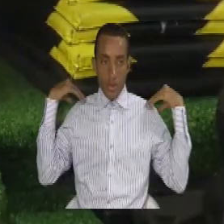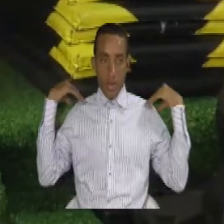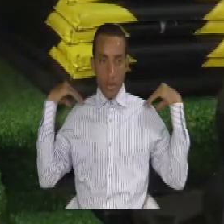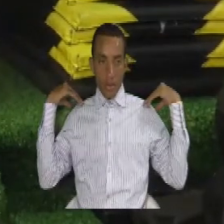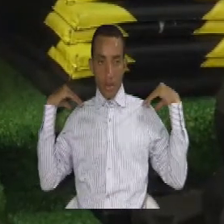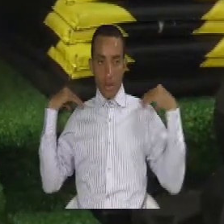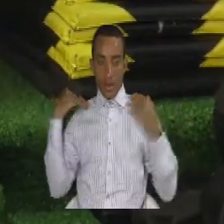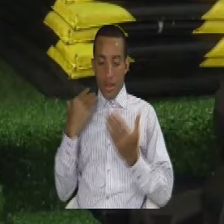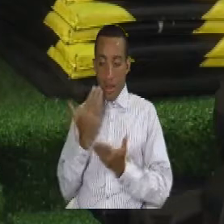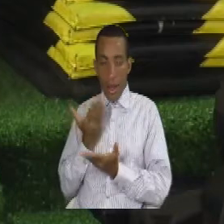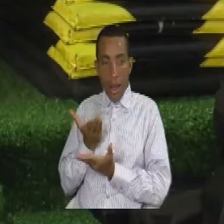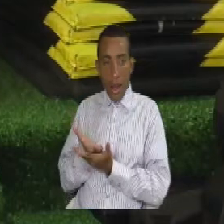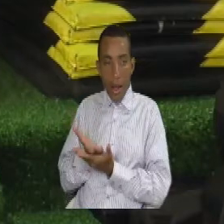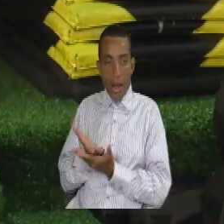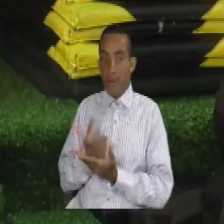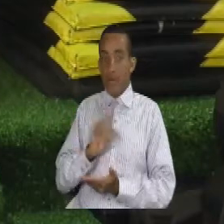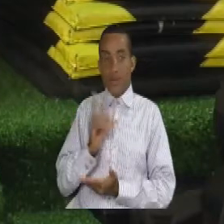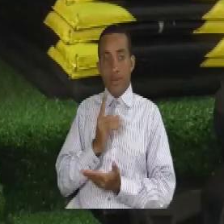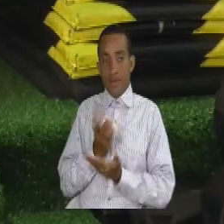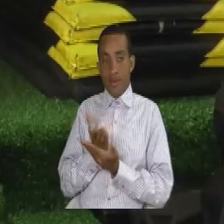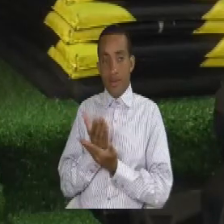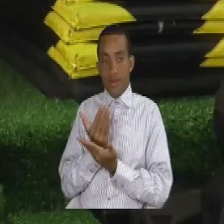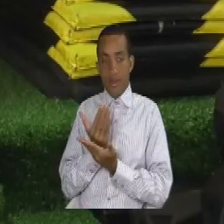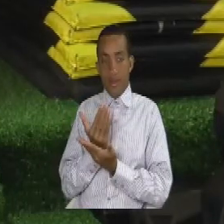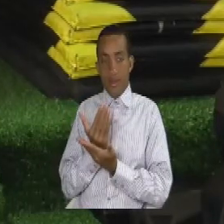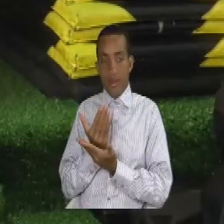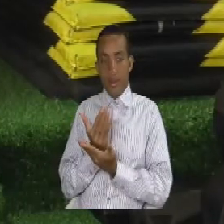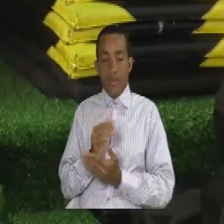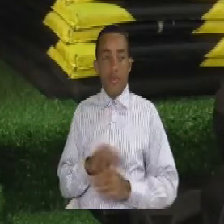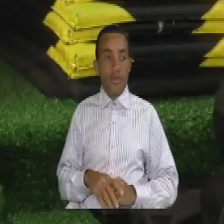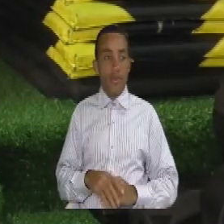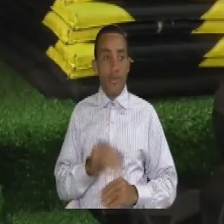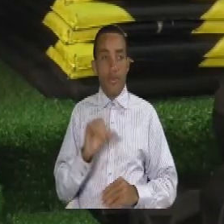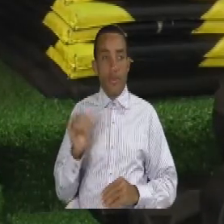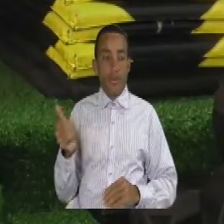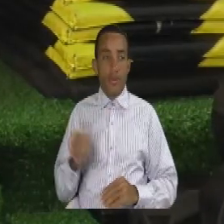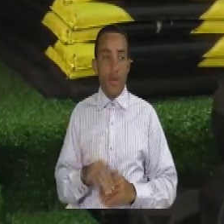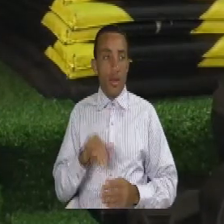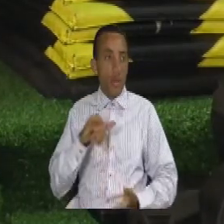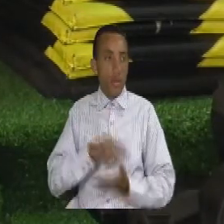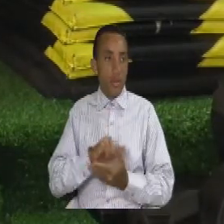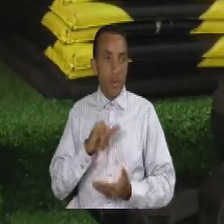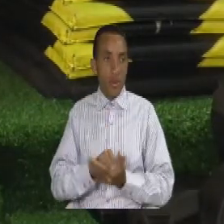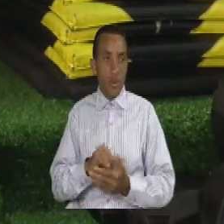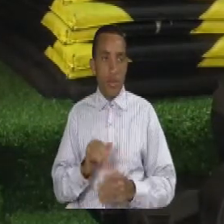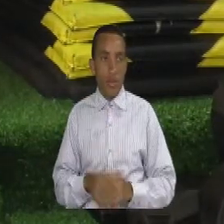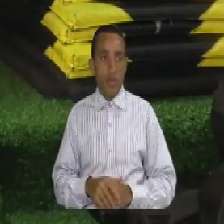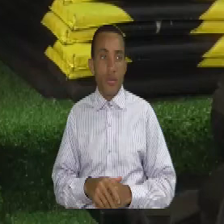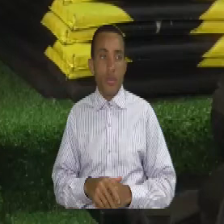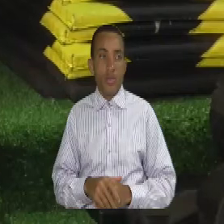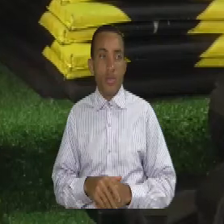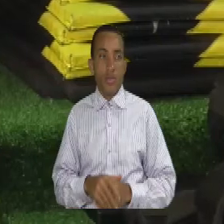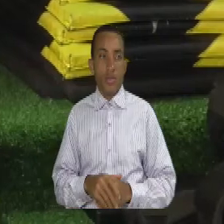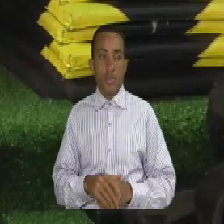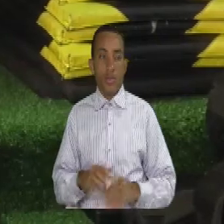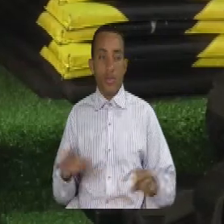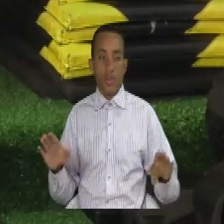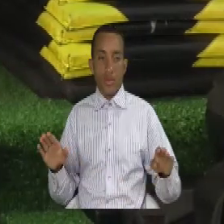el piso. Esas son las primeras abdominales. La segunda variante es la misma posición, pero hacemos el